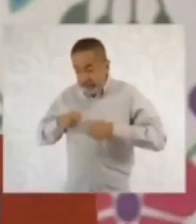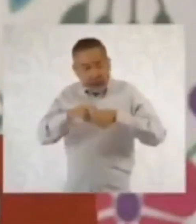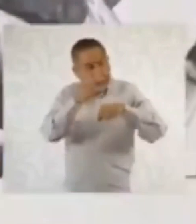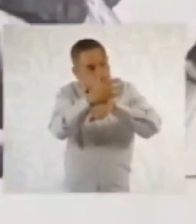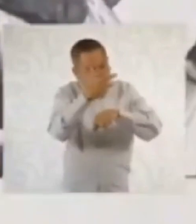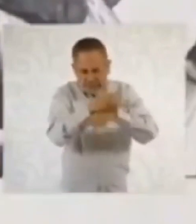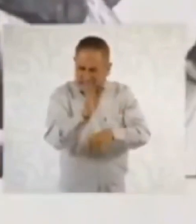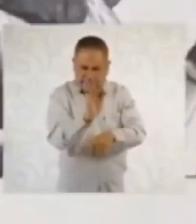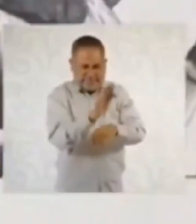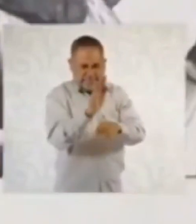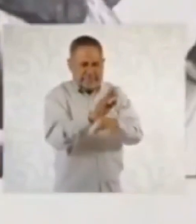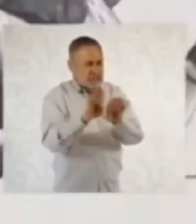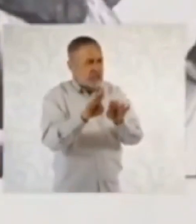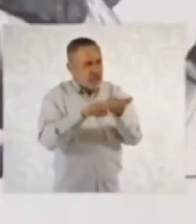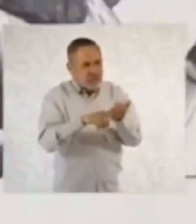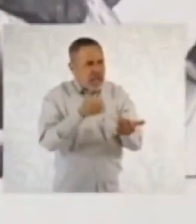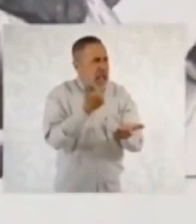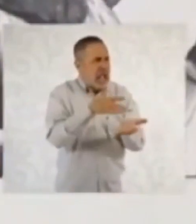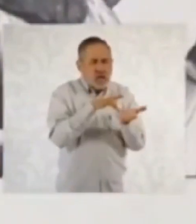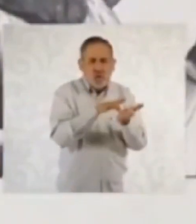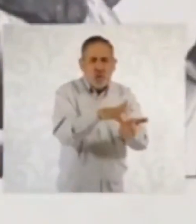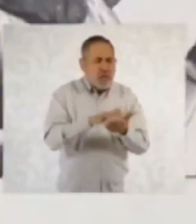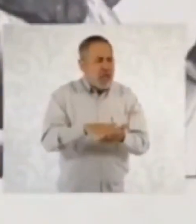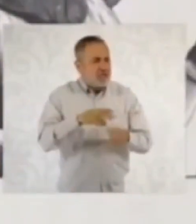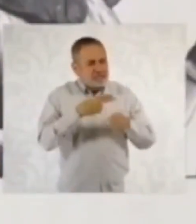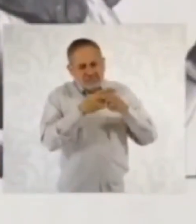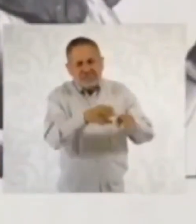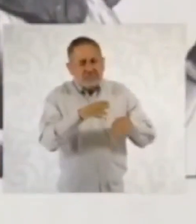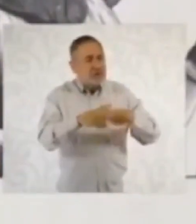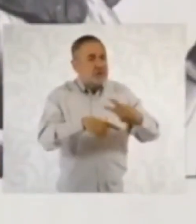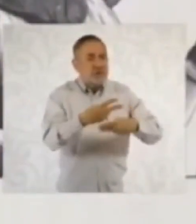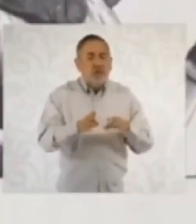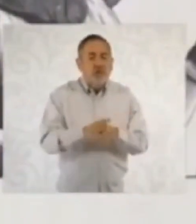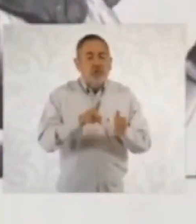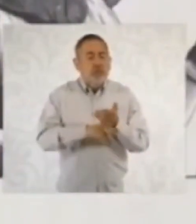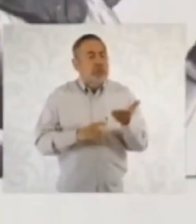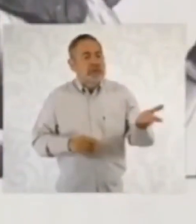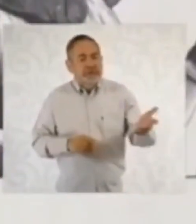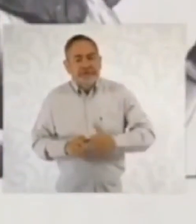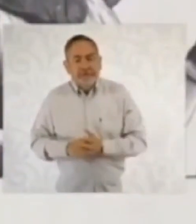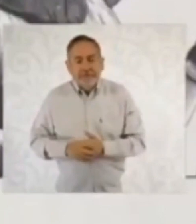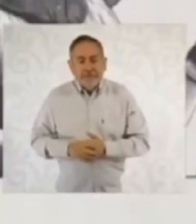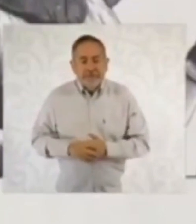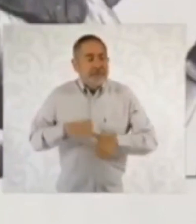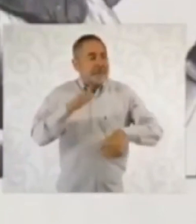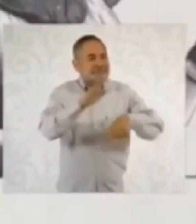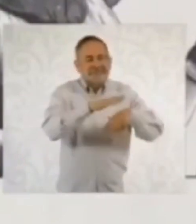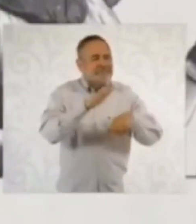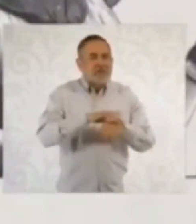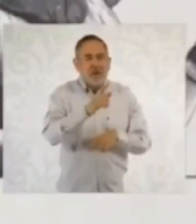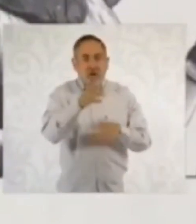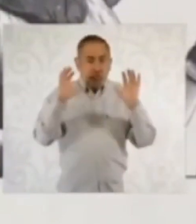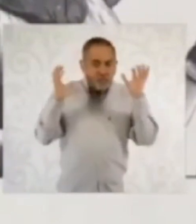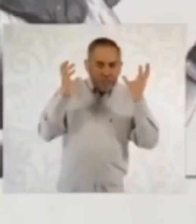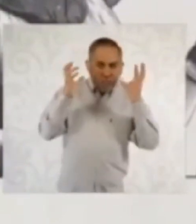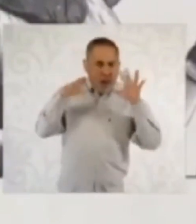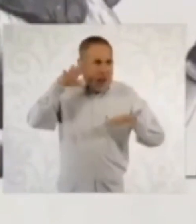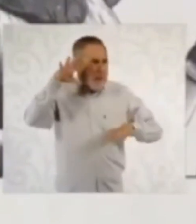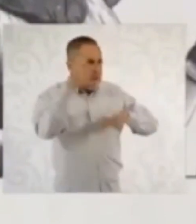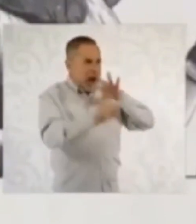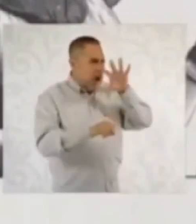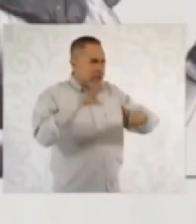nuestro apoyo permanente y al mismo tiempo el llamado a que no es con redadas, no es